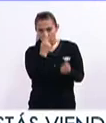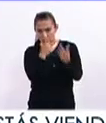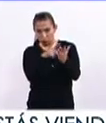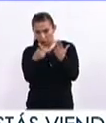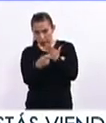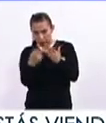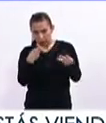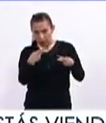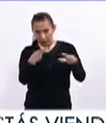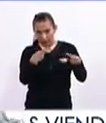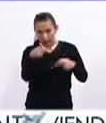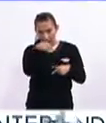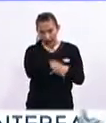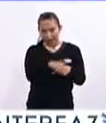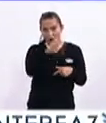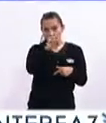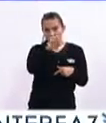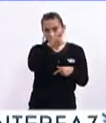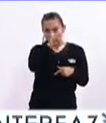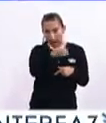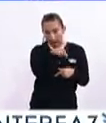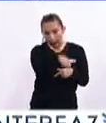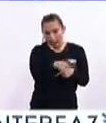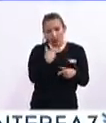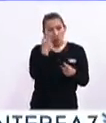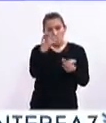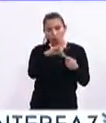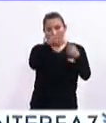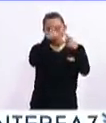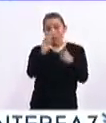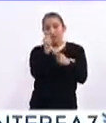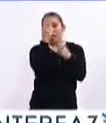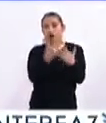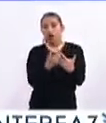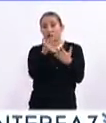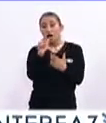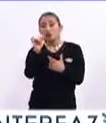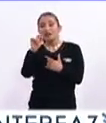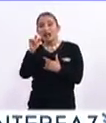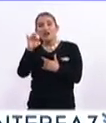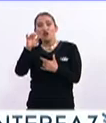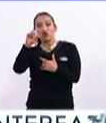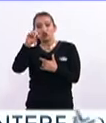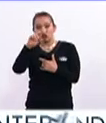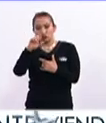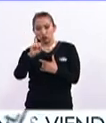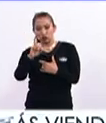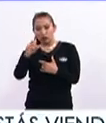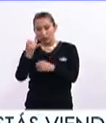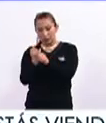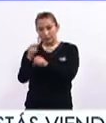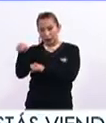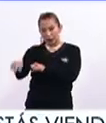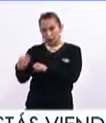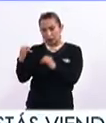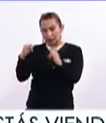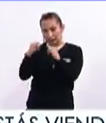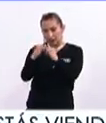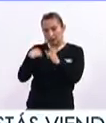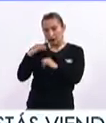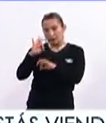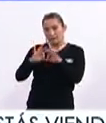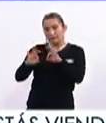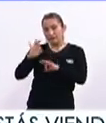proyectos que ha desarrollado la máxima casa de estudios, se destaca la tecnología que Luis Alfonso Vaca Domínguez, investigador del Instituto